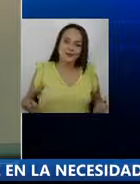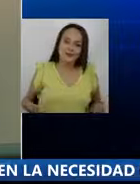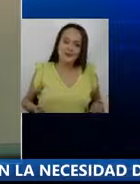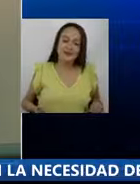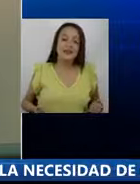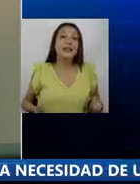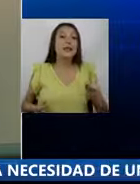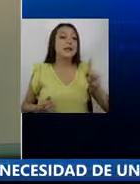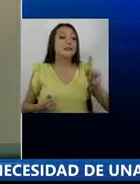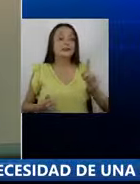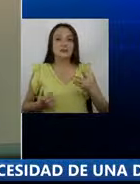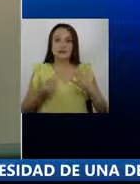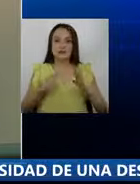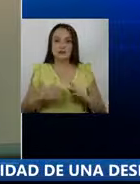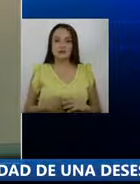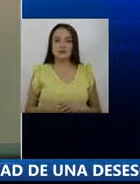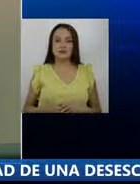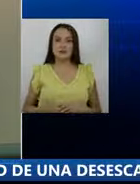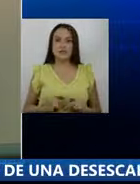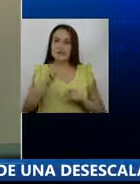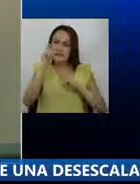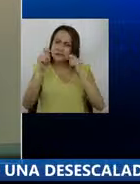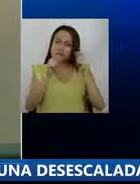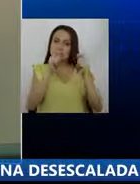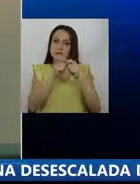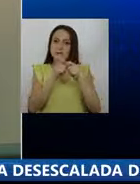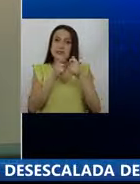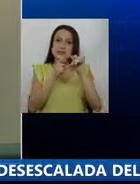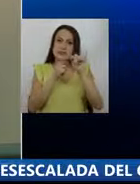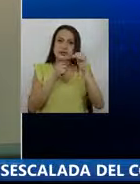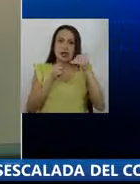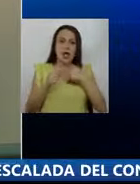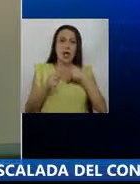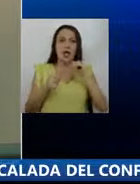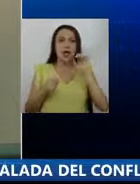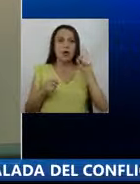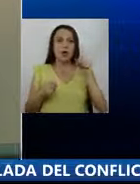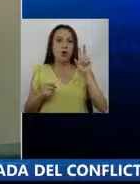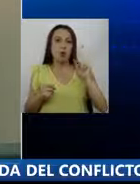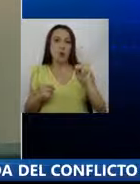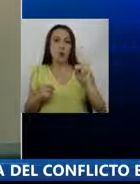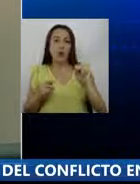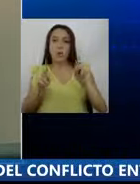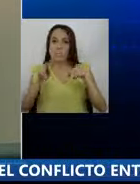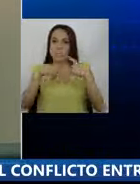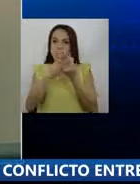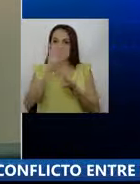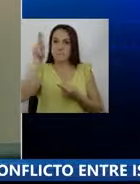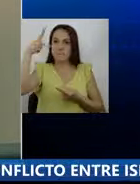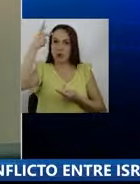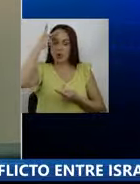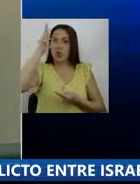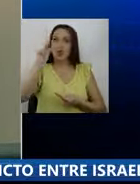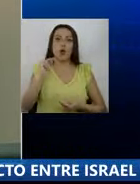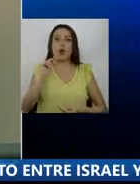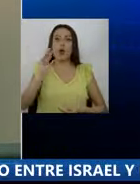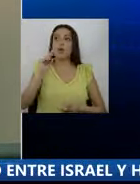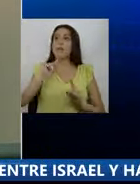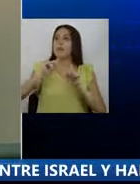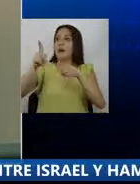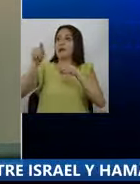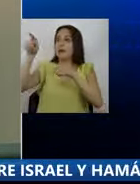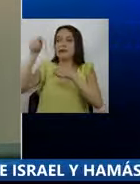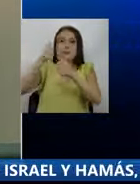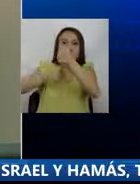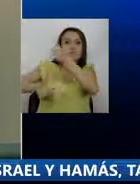lo anterior, en el caso específico de si hay o no, si hay partidos políticos que vayan o recurran a esas